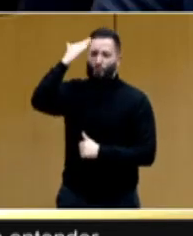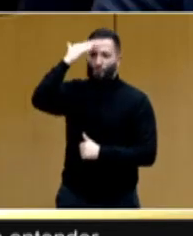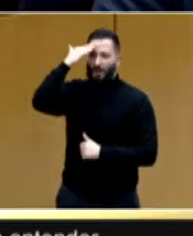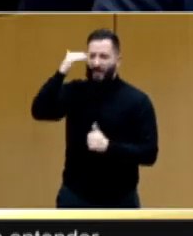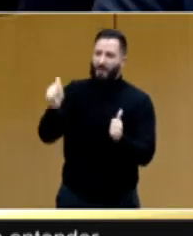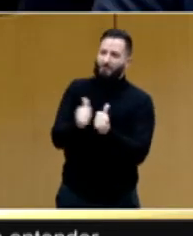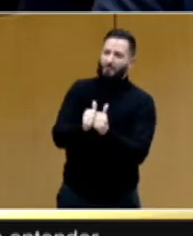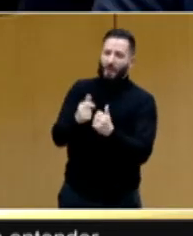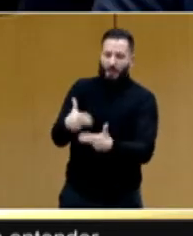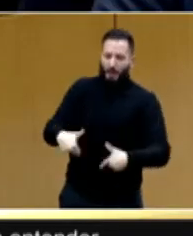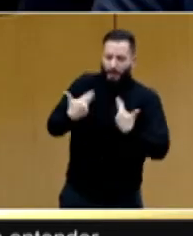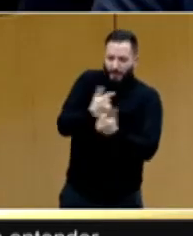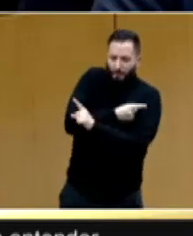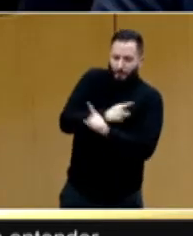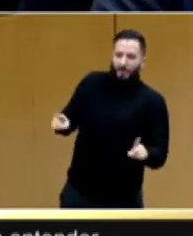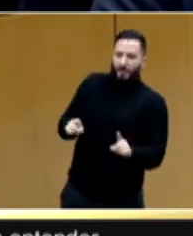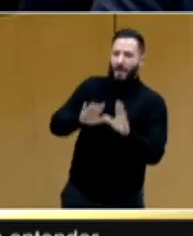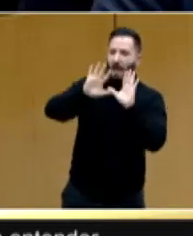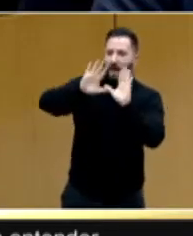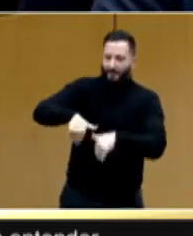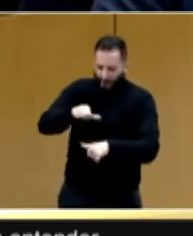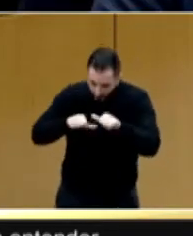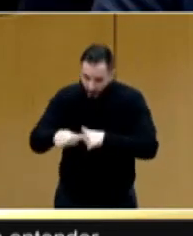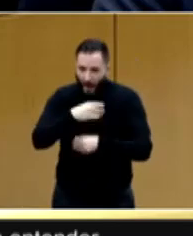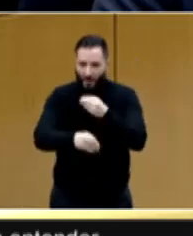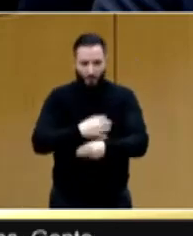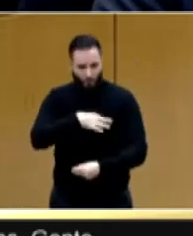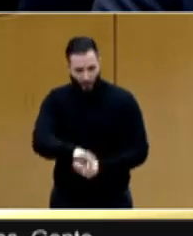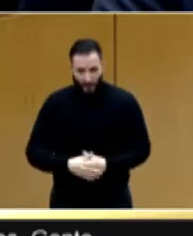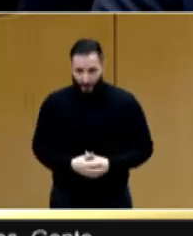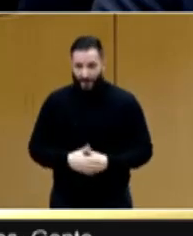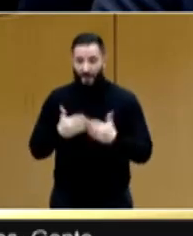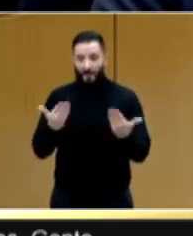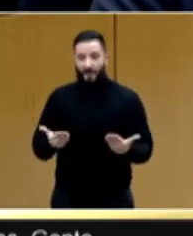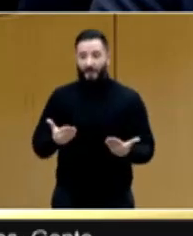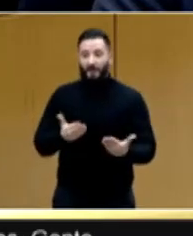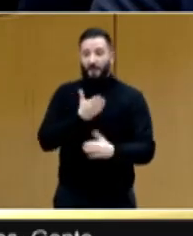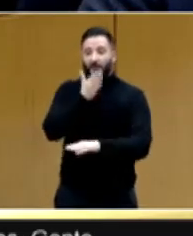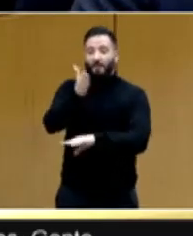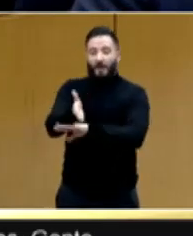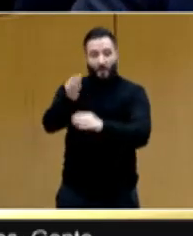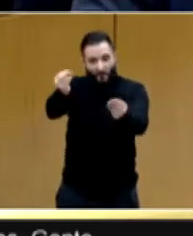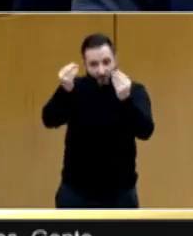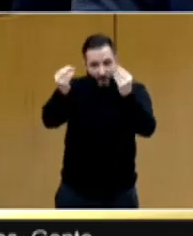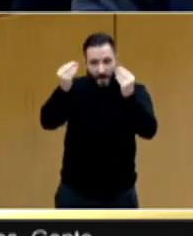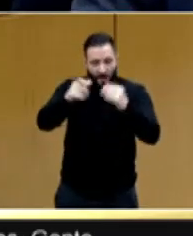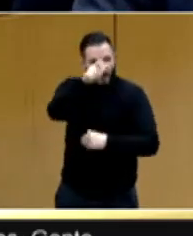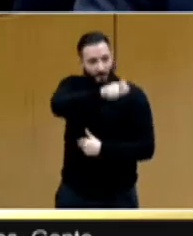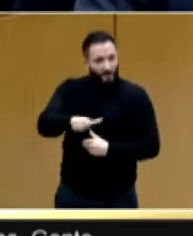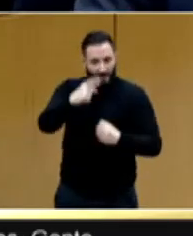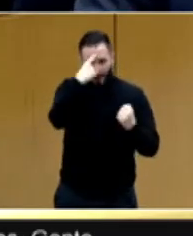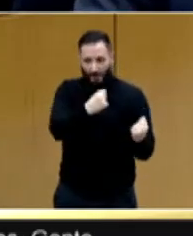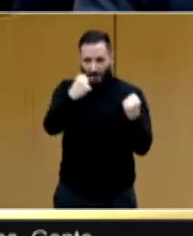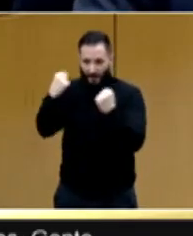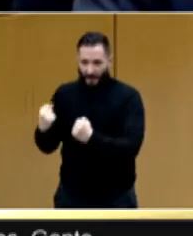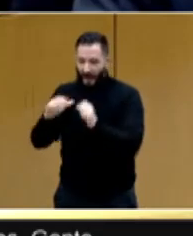libertad pensaba que al día siguiente ya la podía desarrollar entonces después de acudir a diferentes formaciones con especialistas sobre todo porque